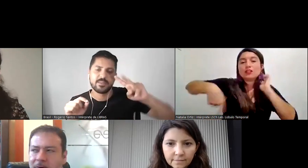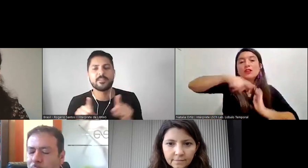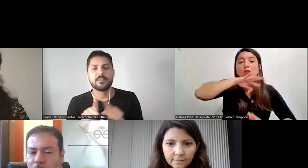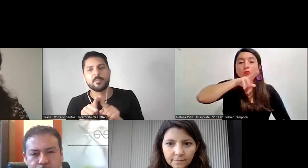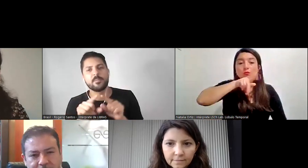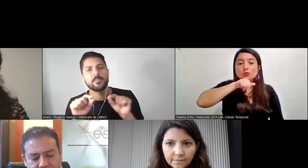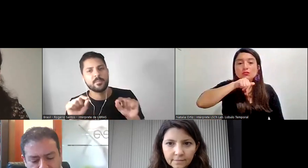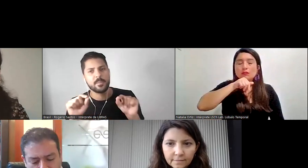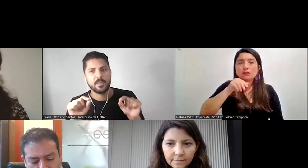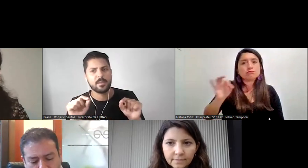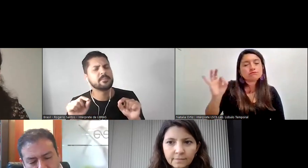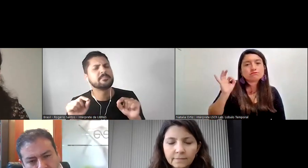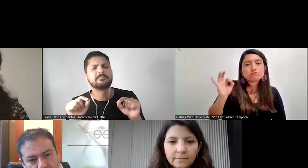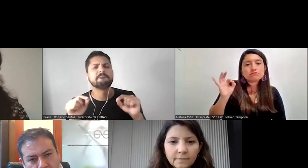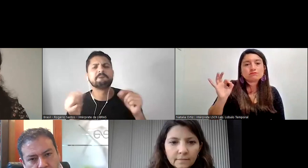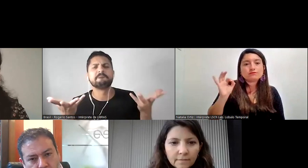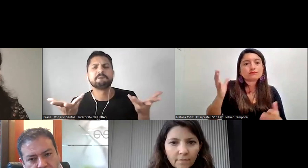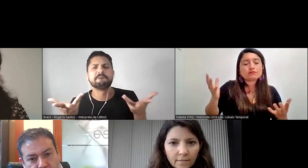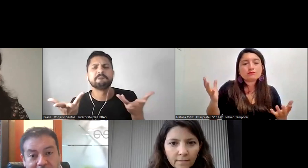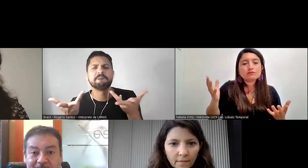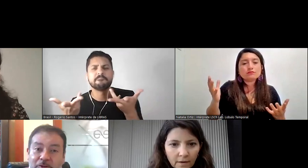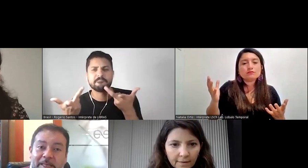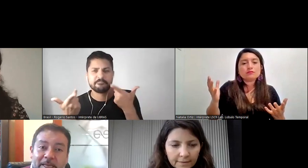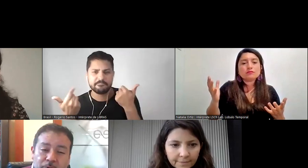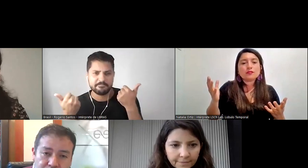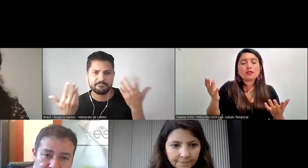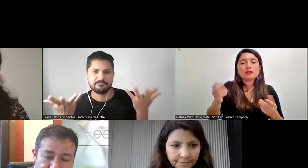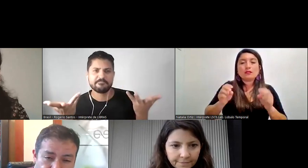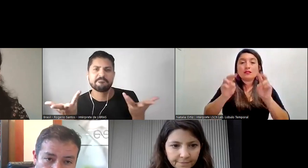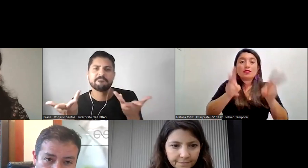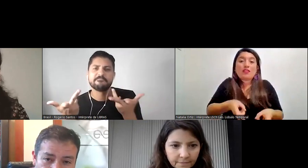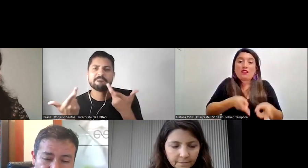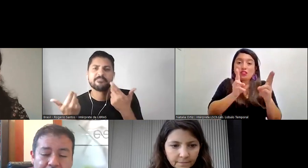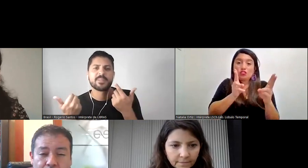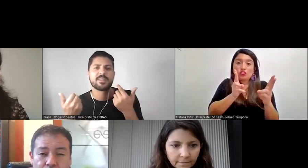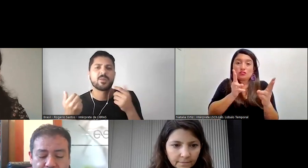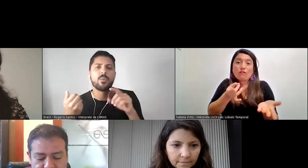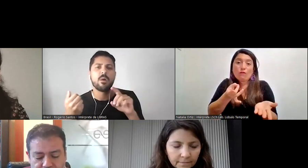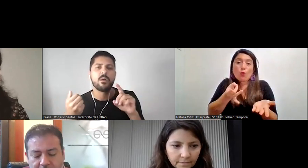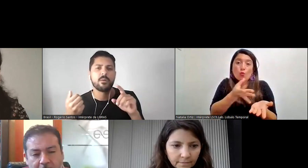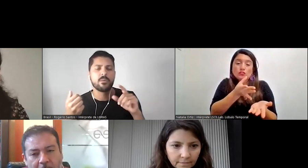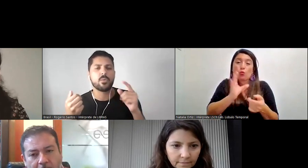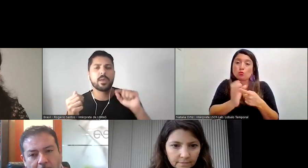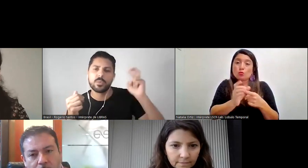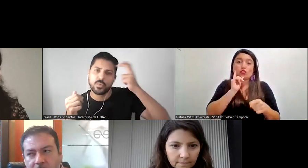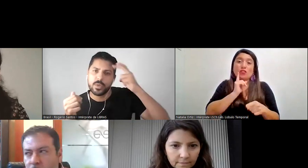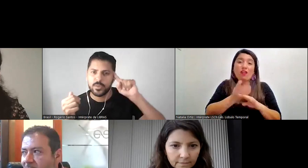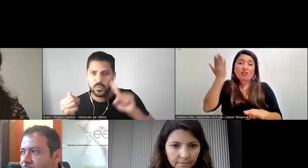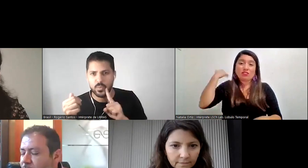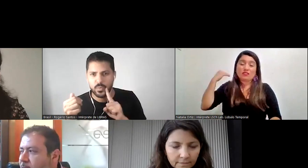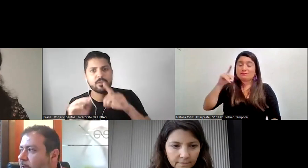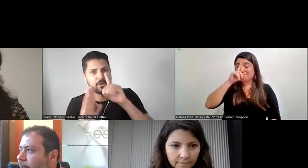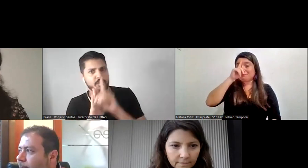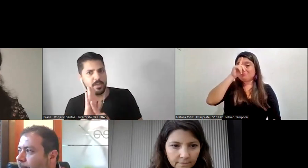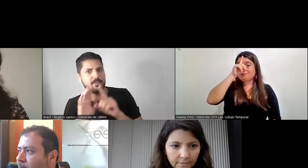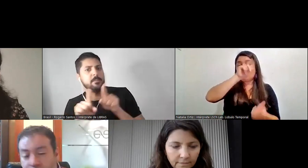qué fabuloso va a ser desde una vulneración de derechos, que tradicionalmente era desde la cultura sorda, a una